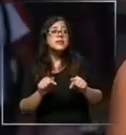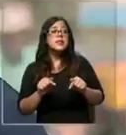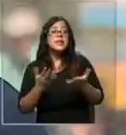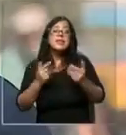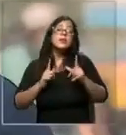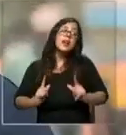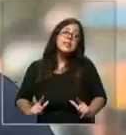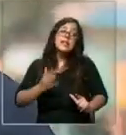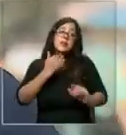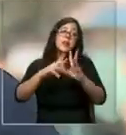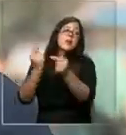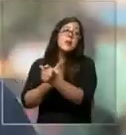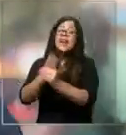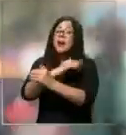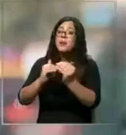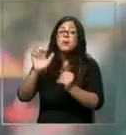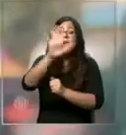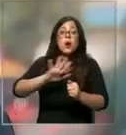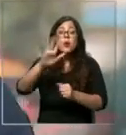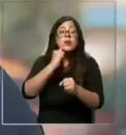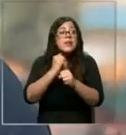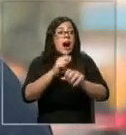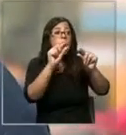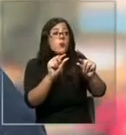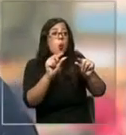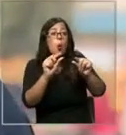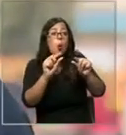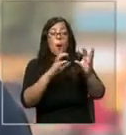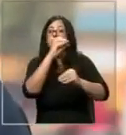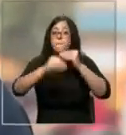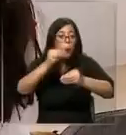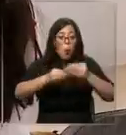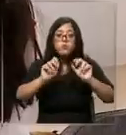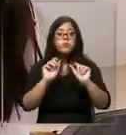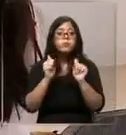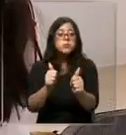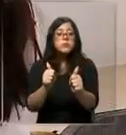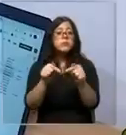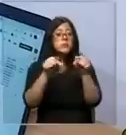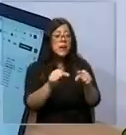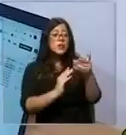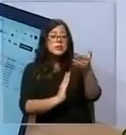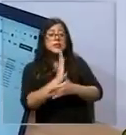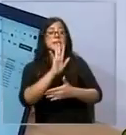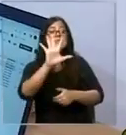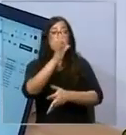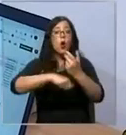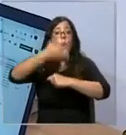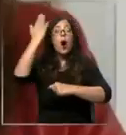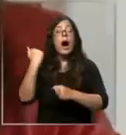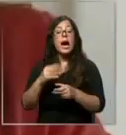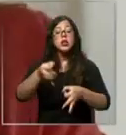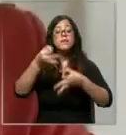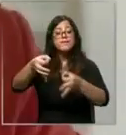los familiares. Como en Europa que solamente trabajan un poquito, muy productivos. Iniciativa que ingresó hace 5 años